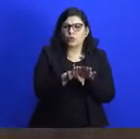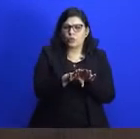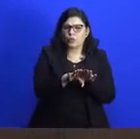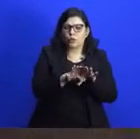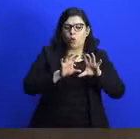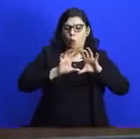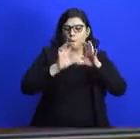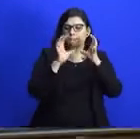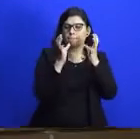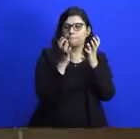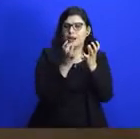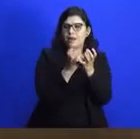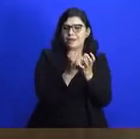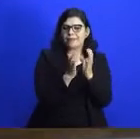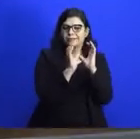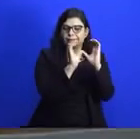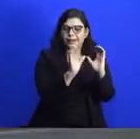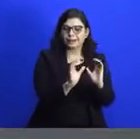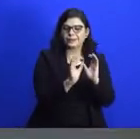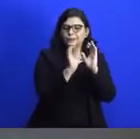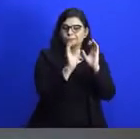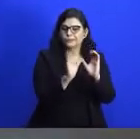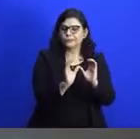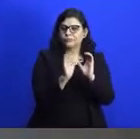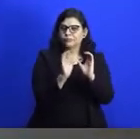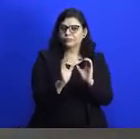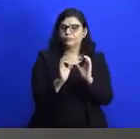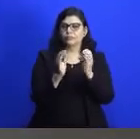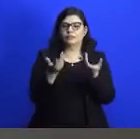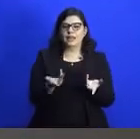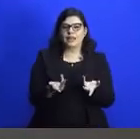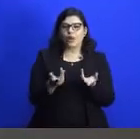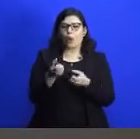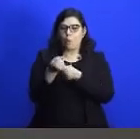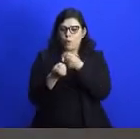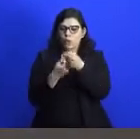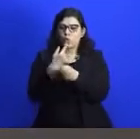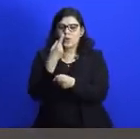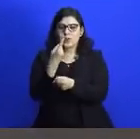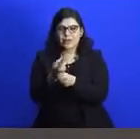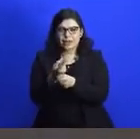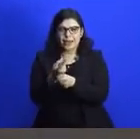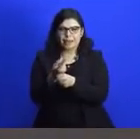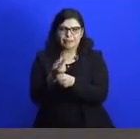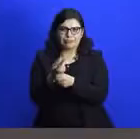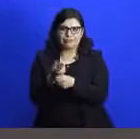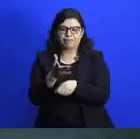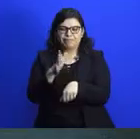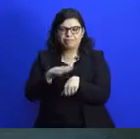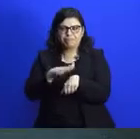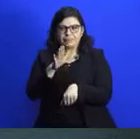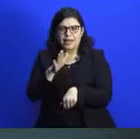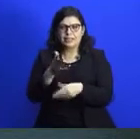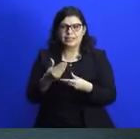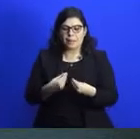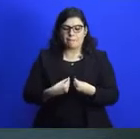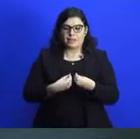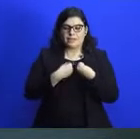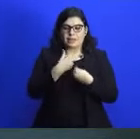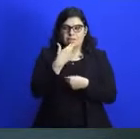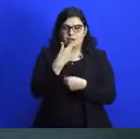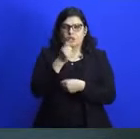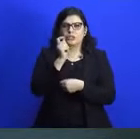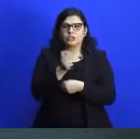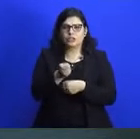Una vida mejor se alcanza con más oportunidad. Una vida mejor se alcanza trabajando junto con